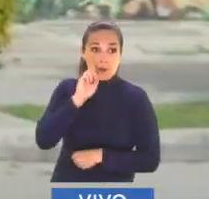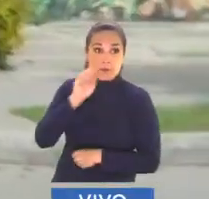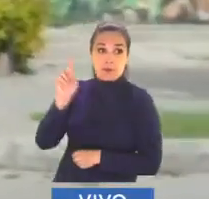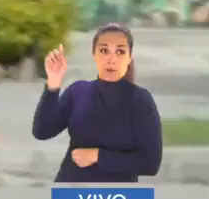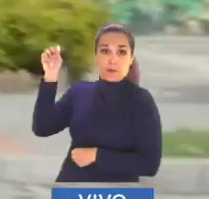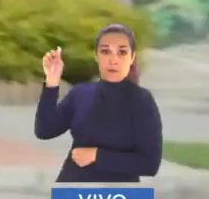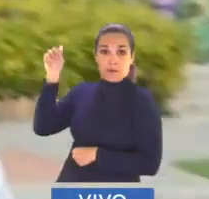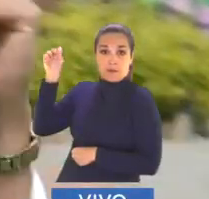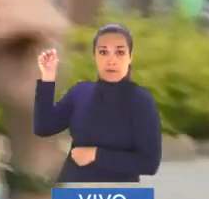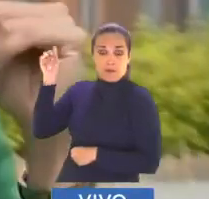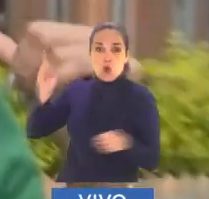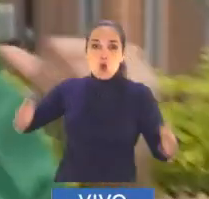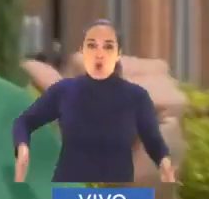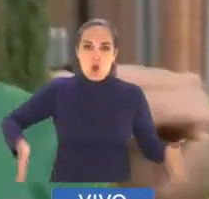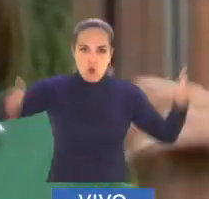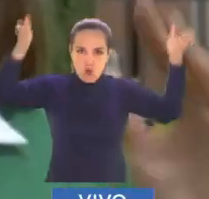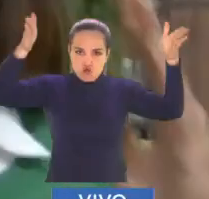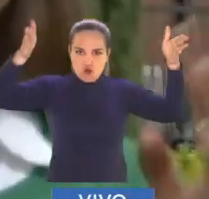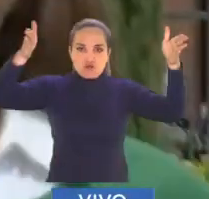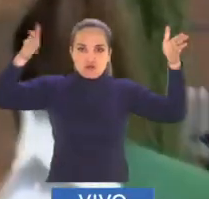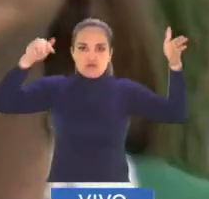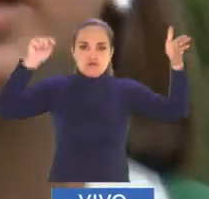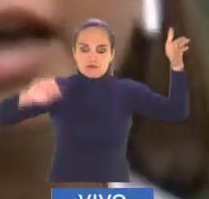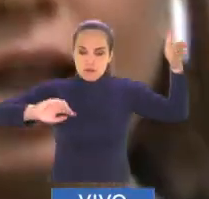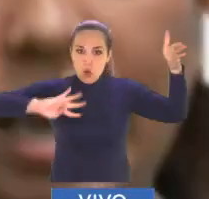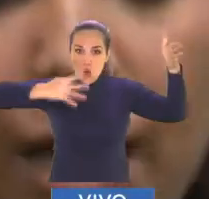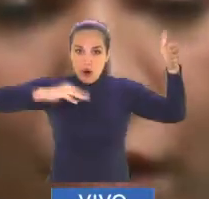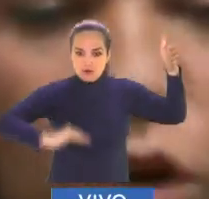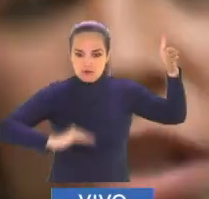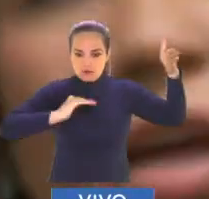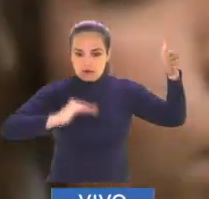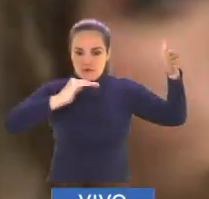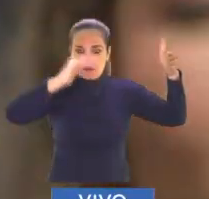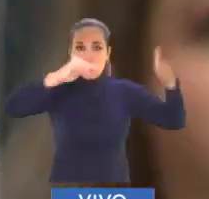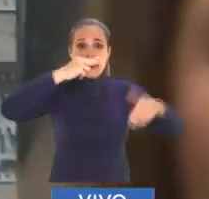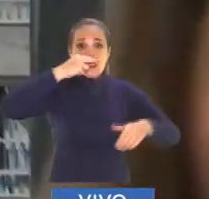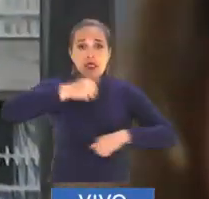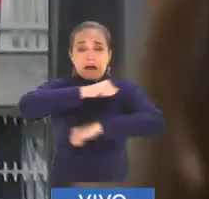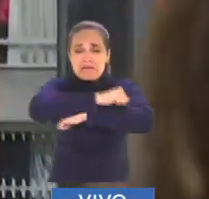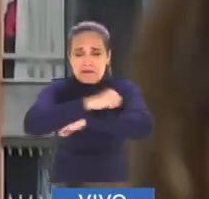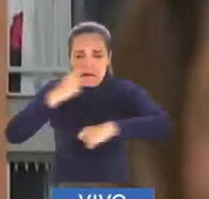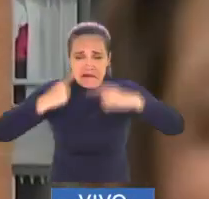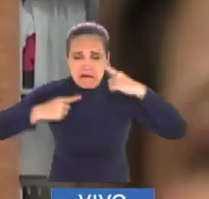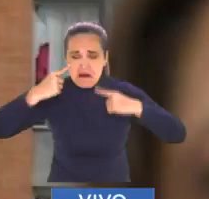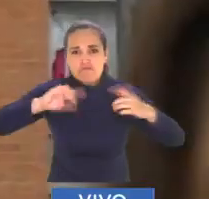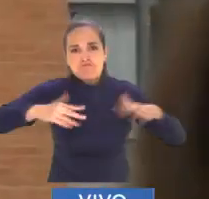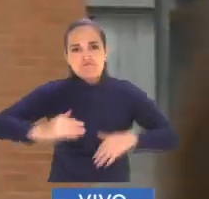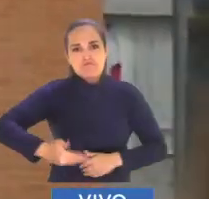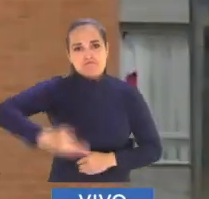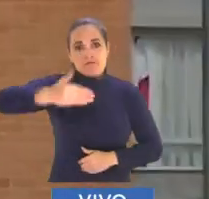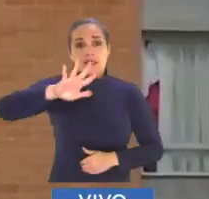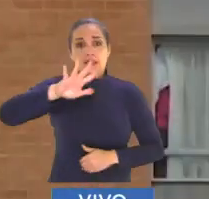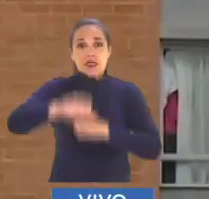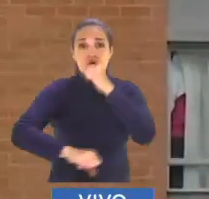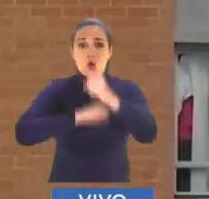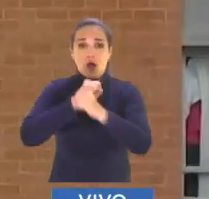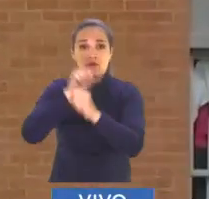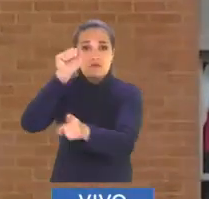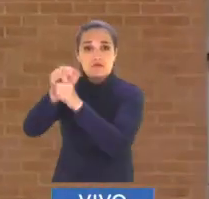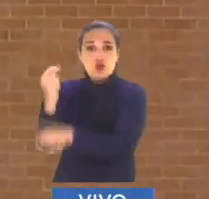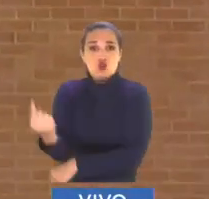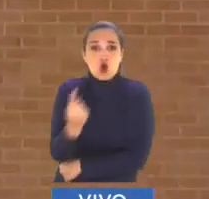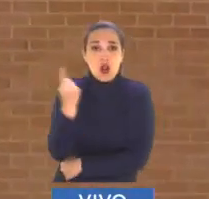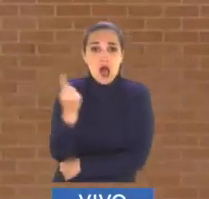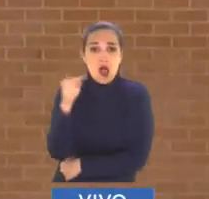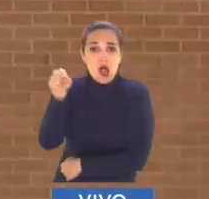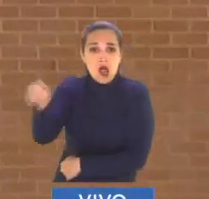mío, en un conjunto residencial, en el cuarto piso, estaría la menor de edad, de aproximadamente 5 años, abandonada, que estaría cerca de la